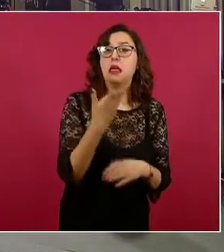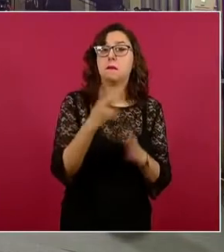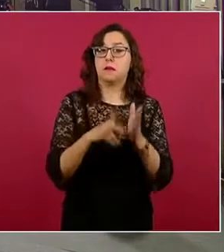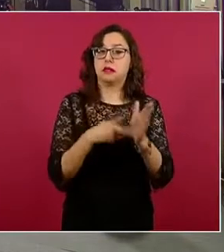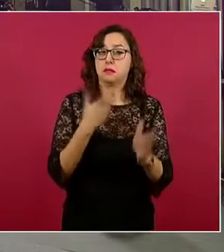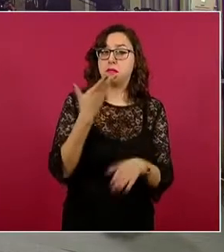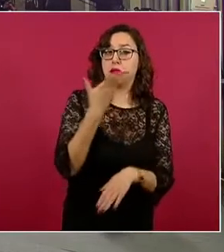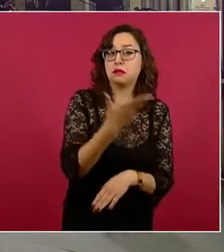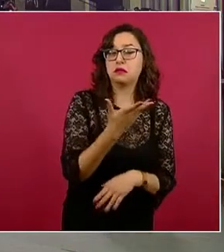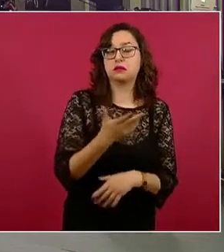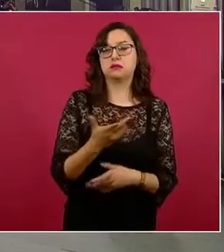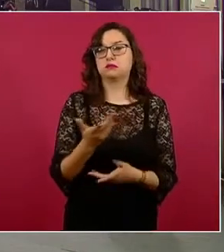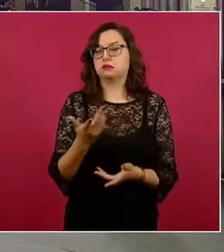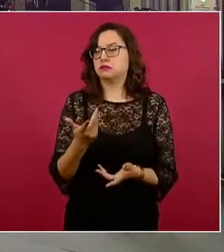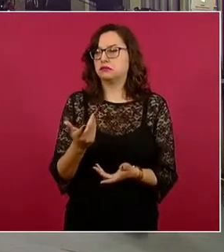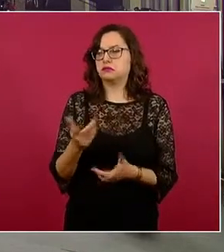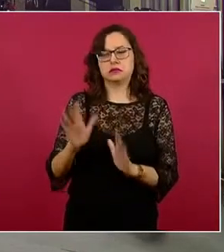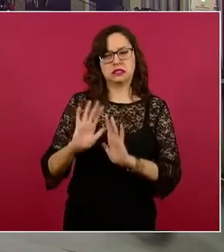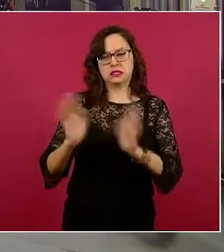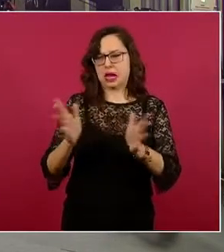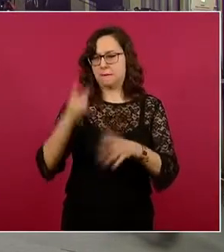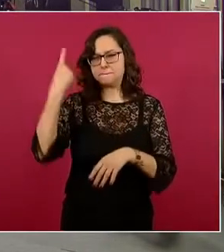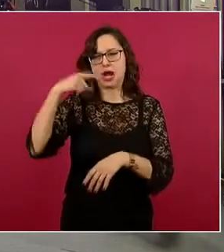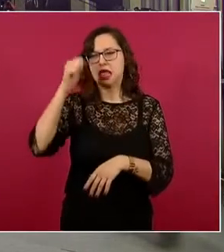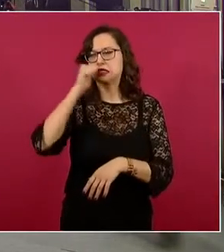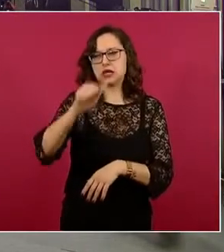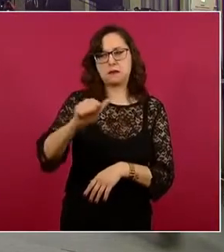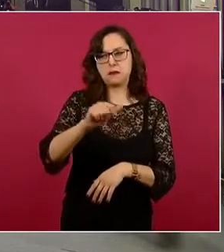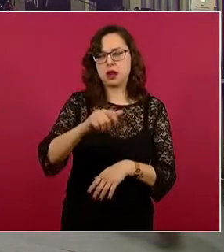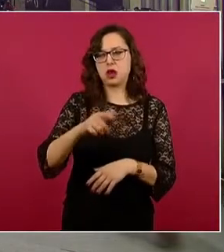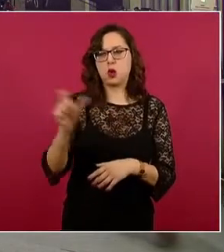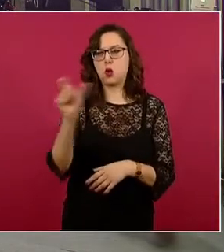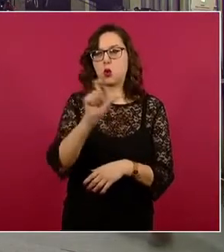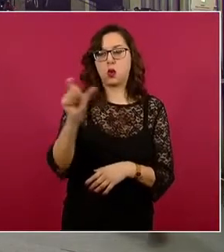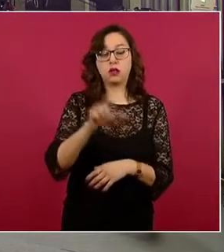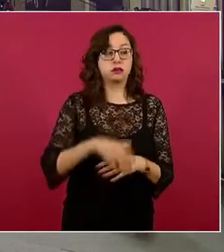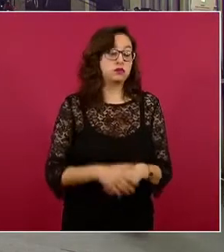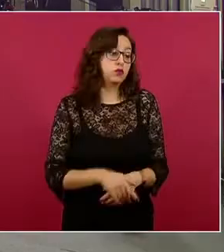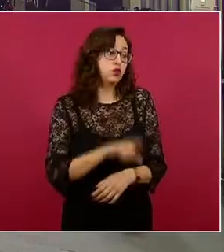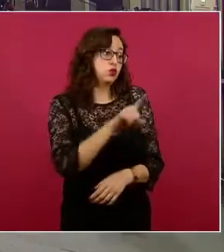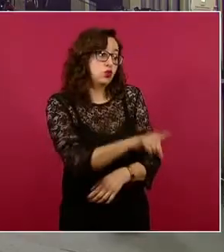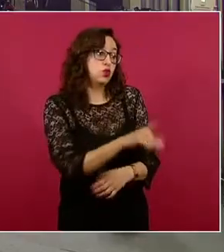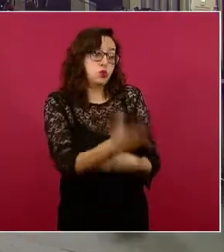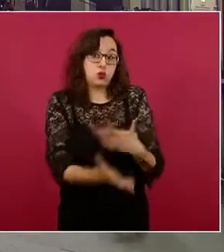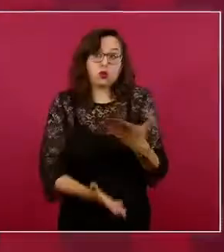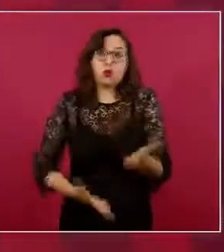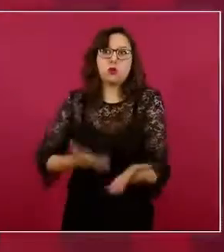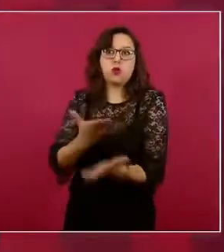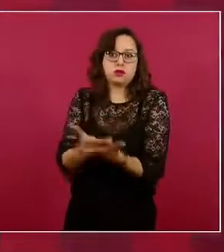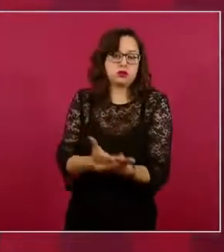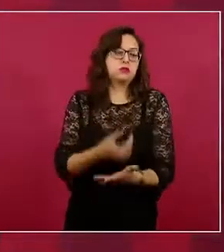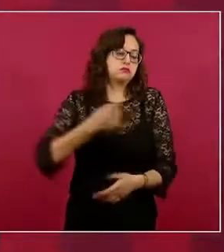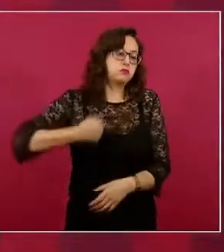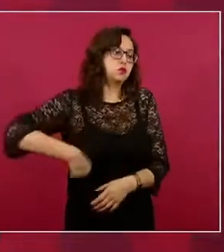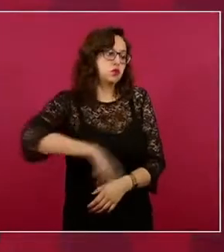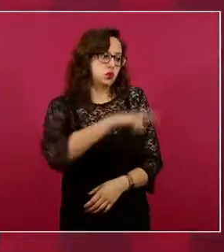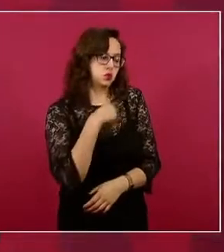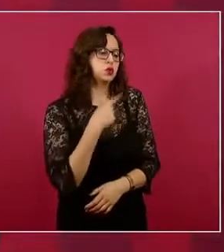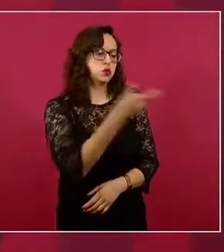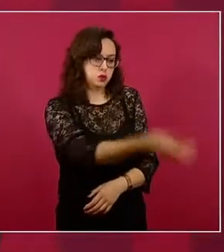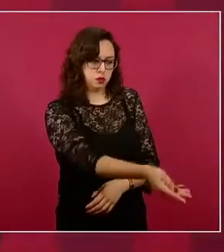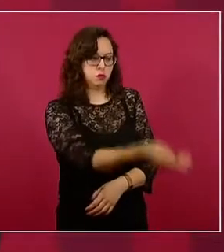acuerdos, ¿cuándo se daría a conocer o cuándo se trabajaría? Tú lo estás planteando, nosotros retomamos tu